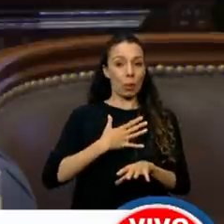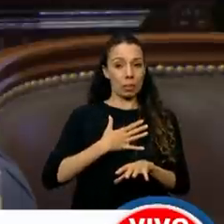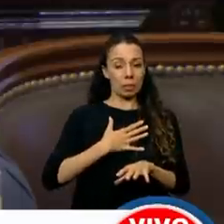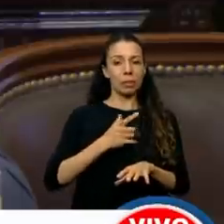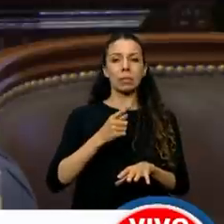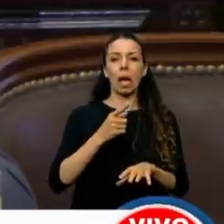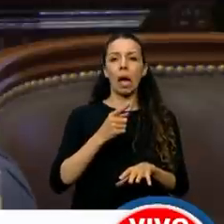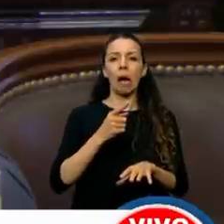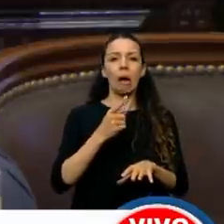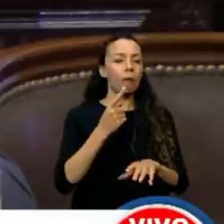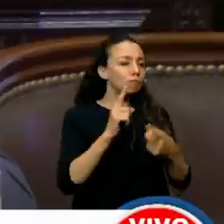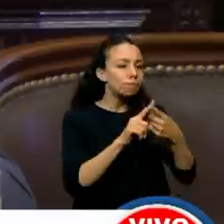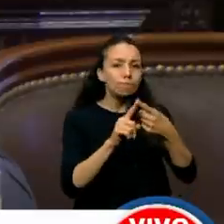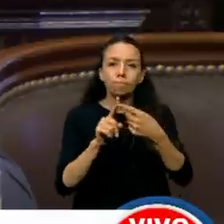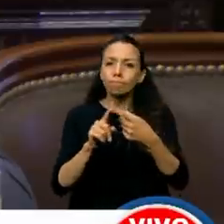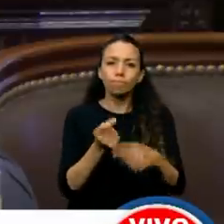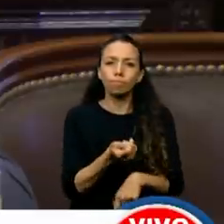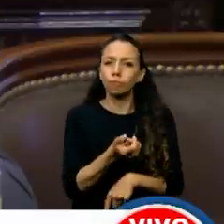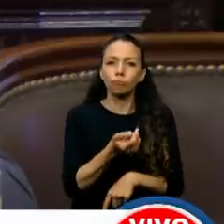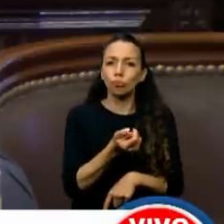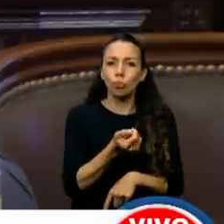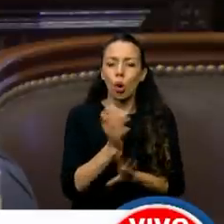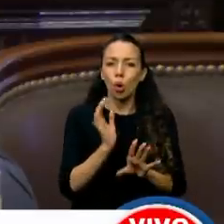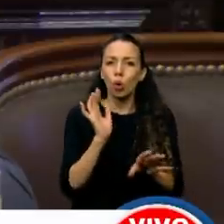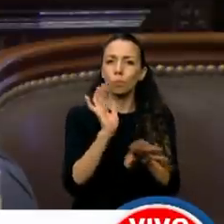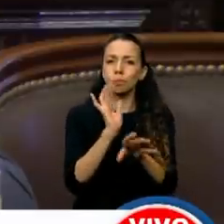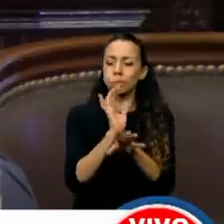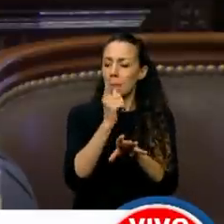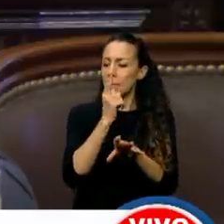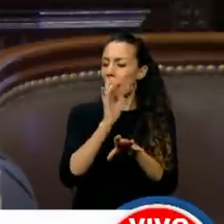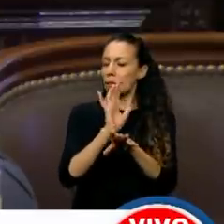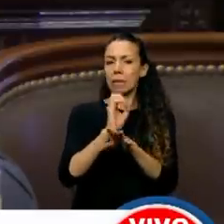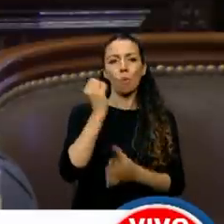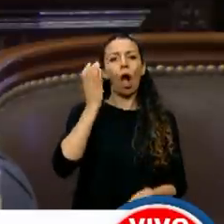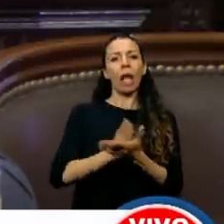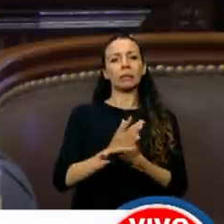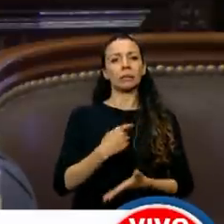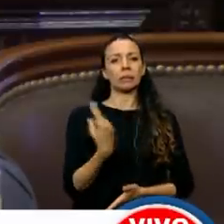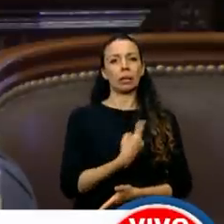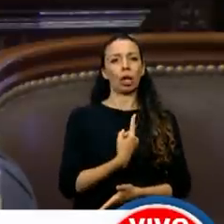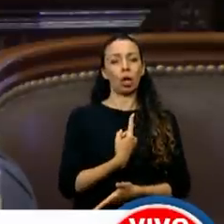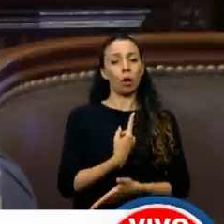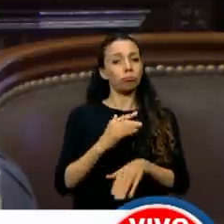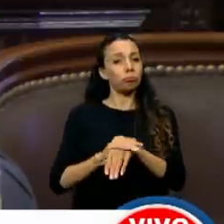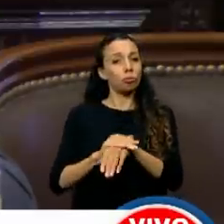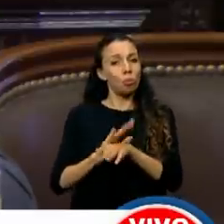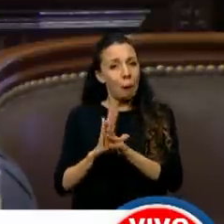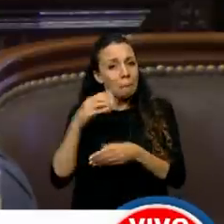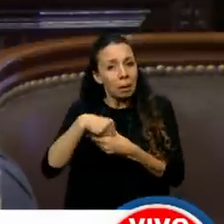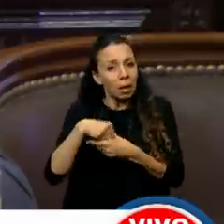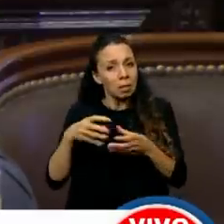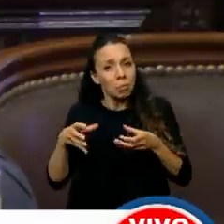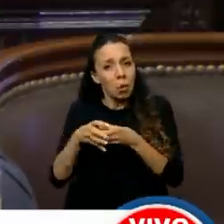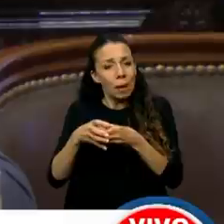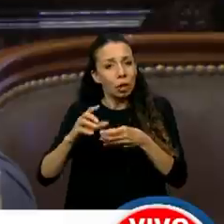y creo que no han castigado solamente por ser de un espacio o de un partido político que también